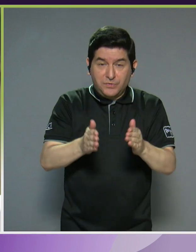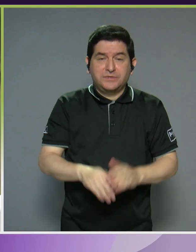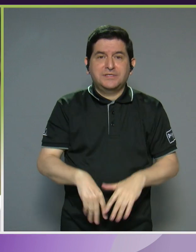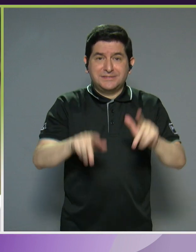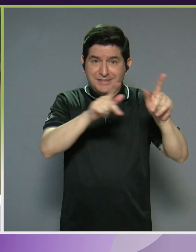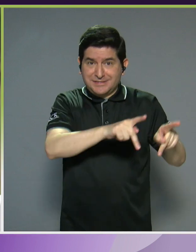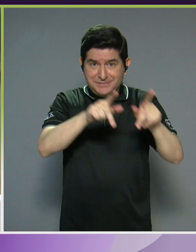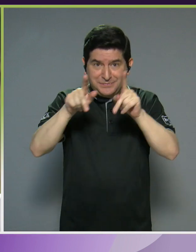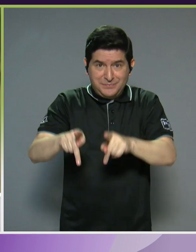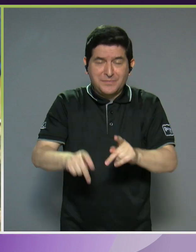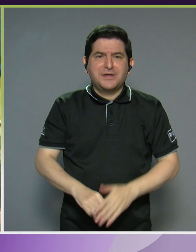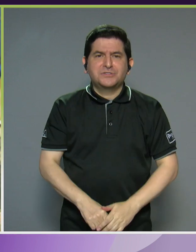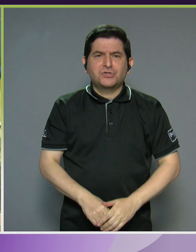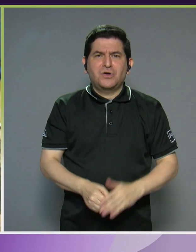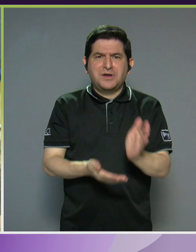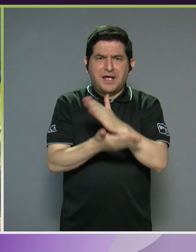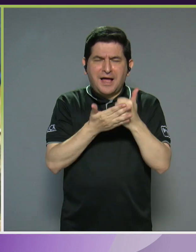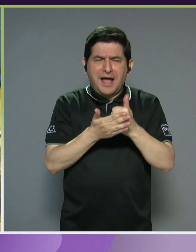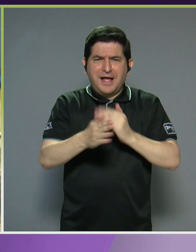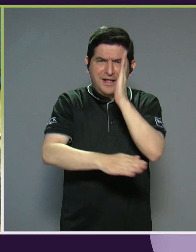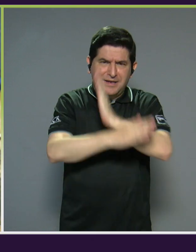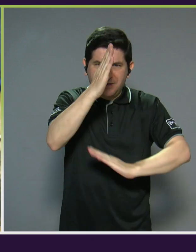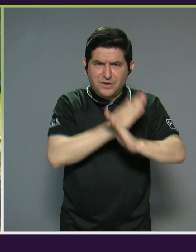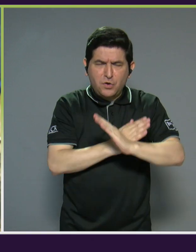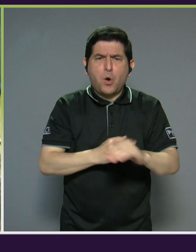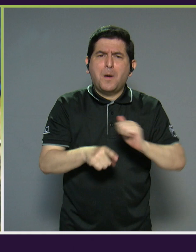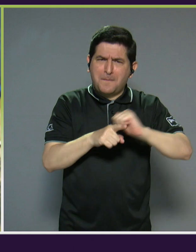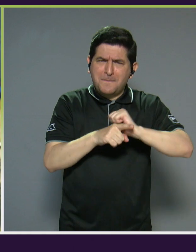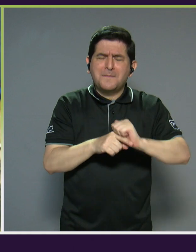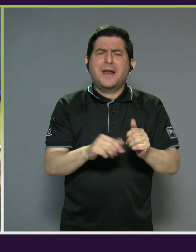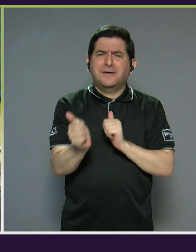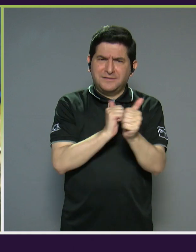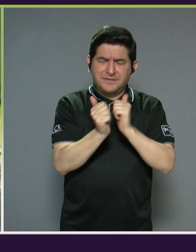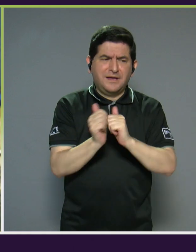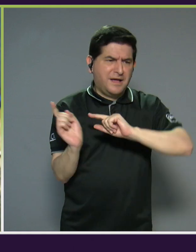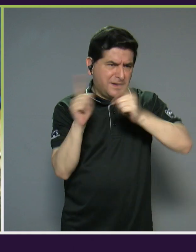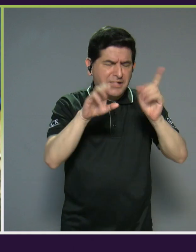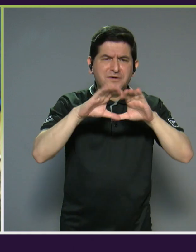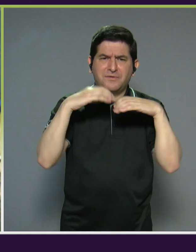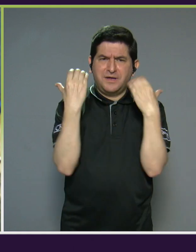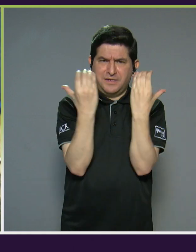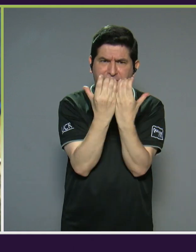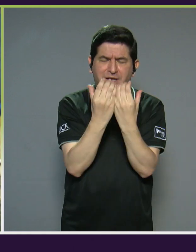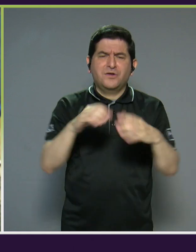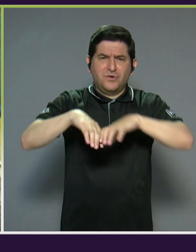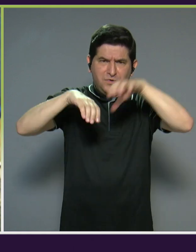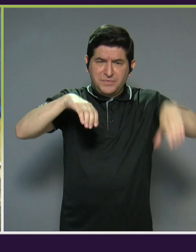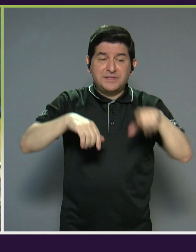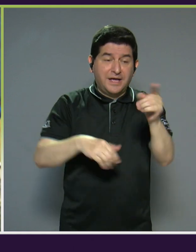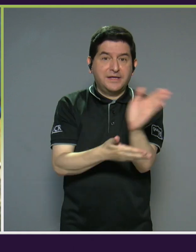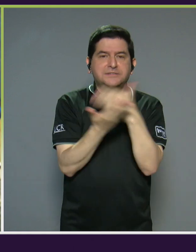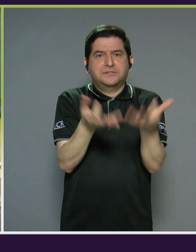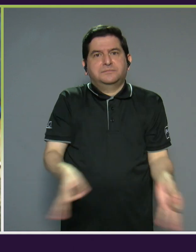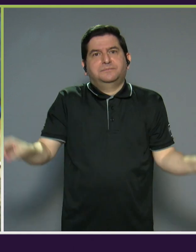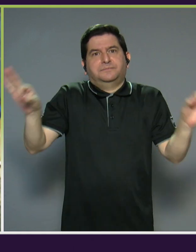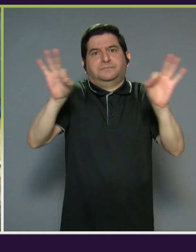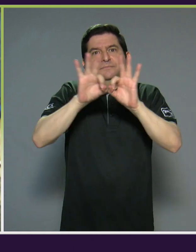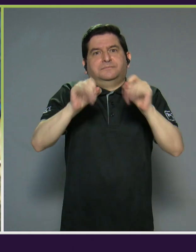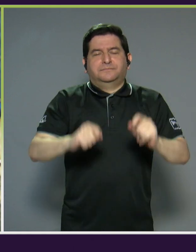que tienen con un grado de discapacidad que practiquen deporte, que se acerquen a los comités cantonales. Yo creo que esa es parte fundamental,